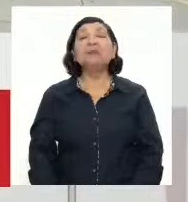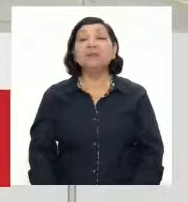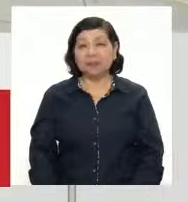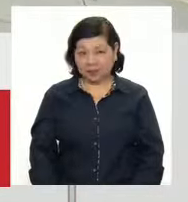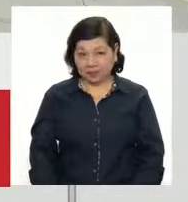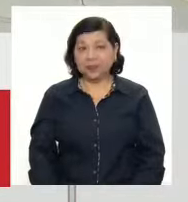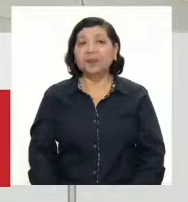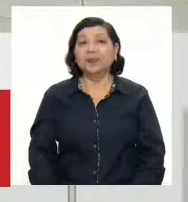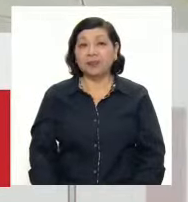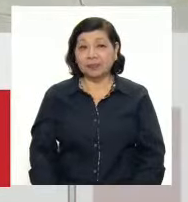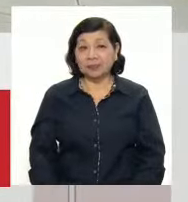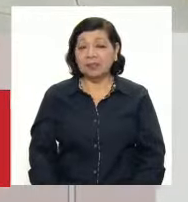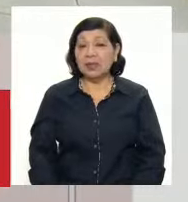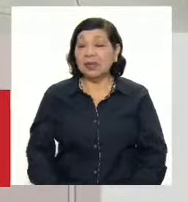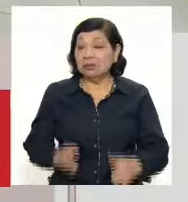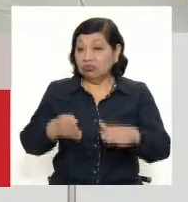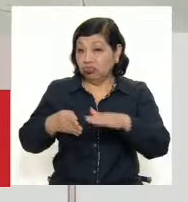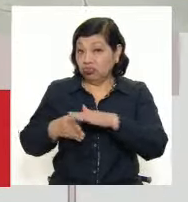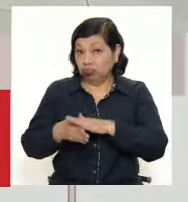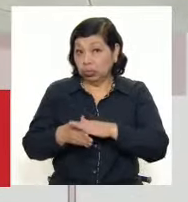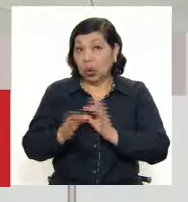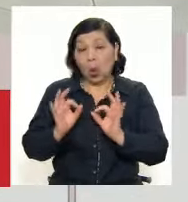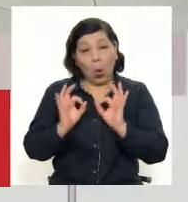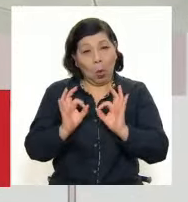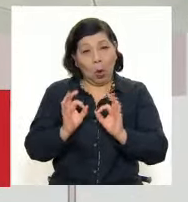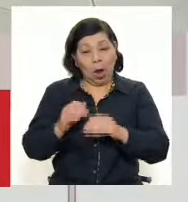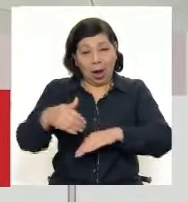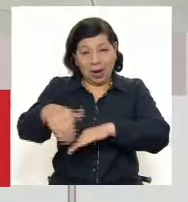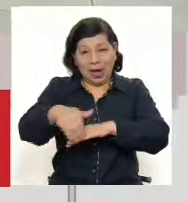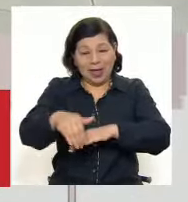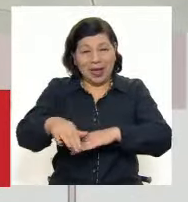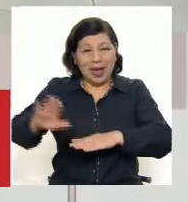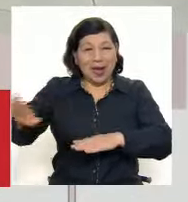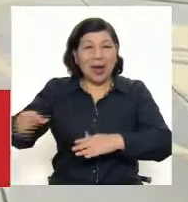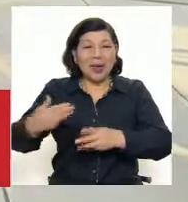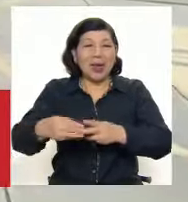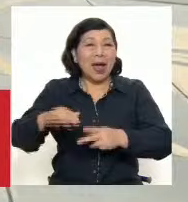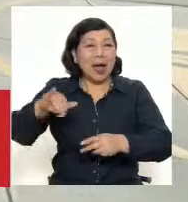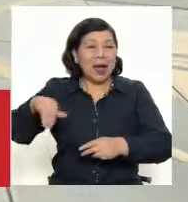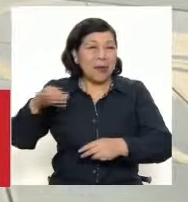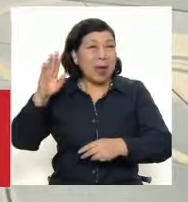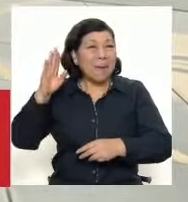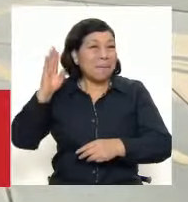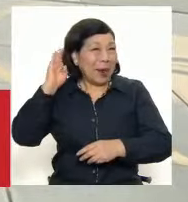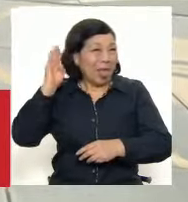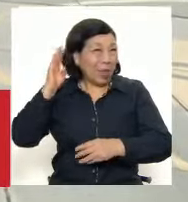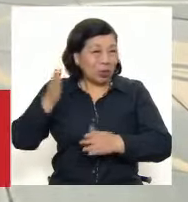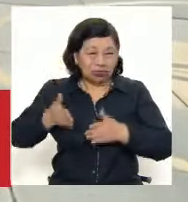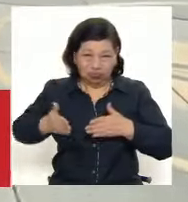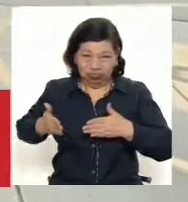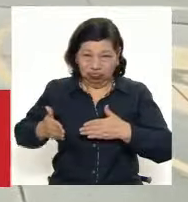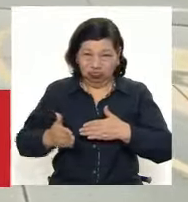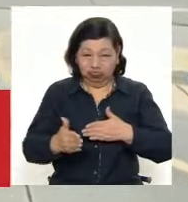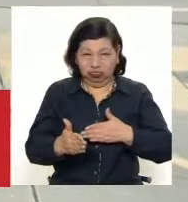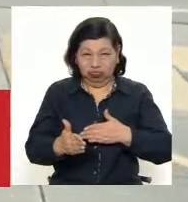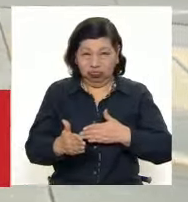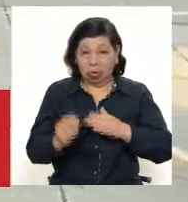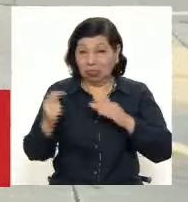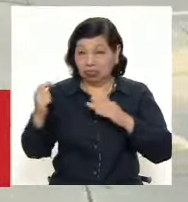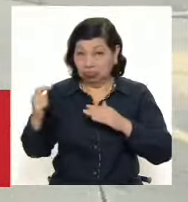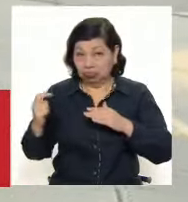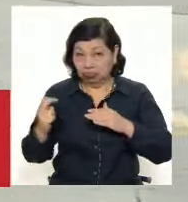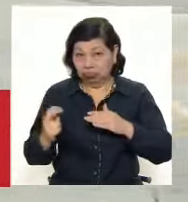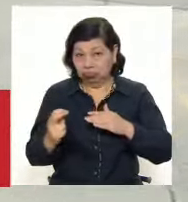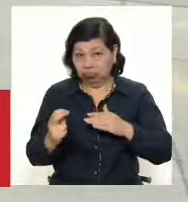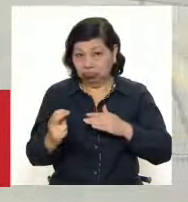Así es, compañeras. Los ingresos son por la misma avenida Javier Prado, también por aviación. Se tiene el tren eléctrico del